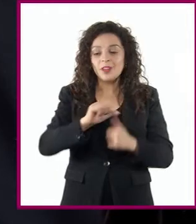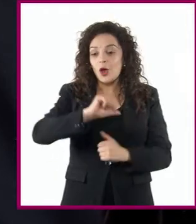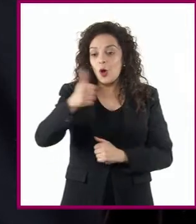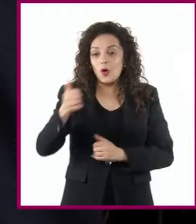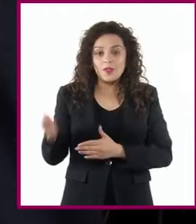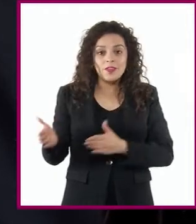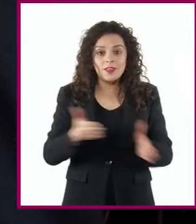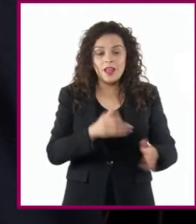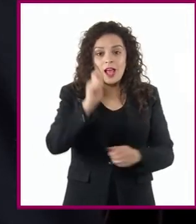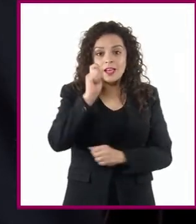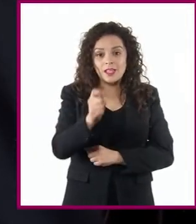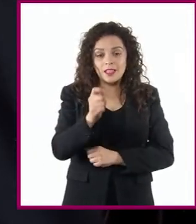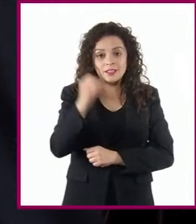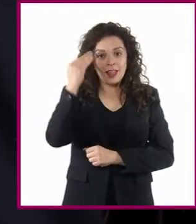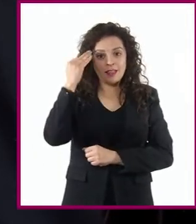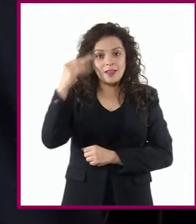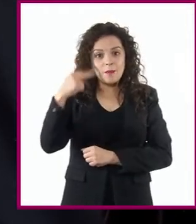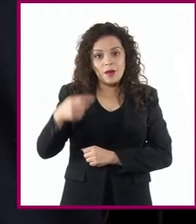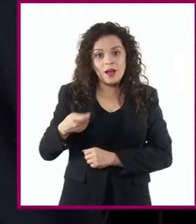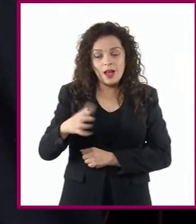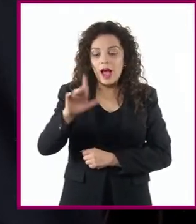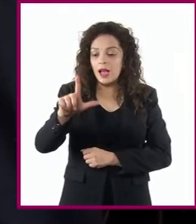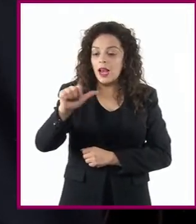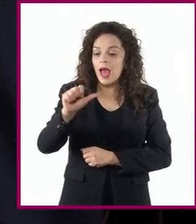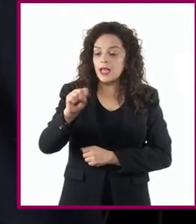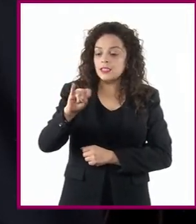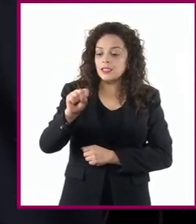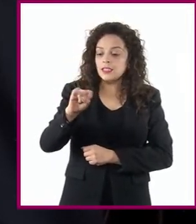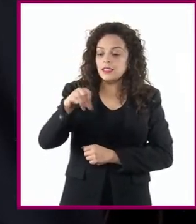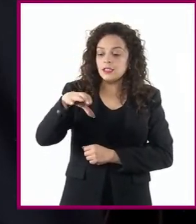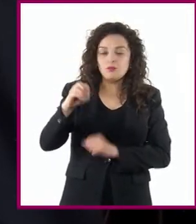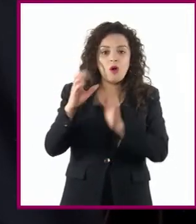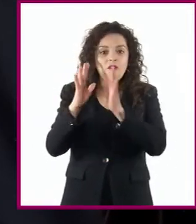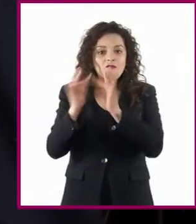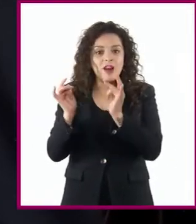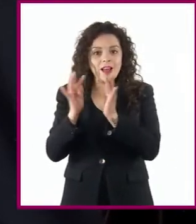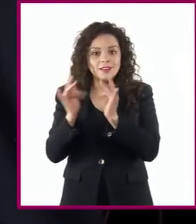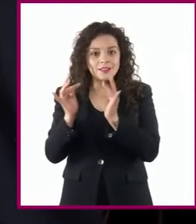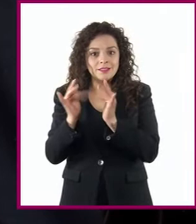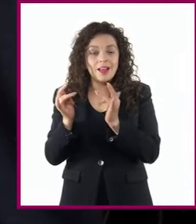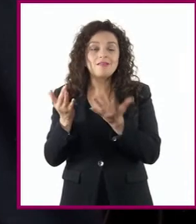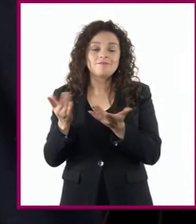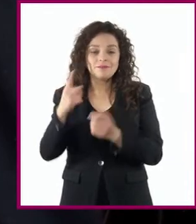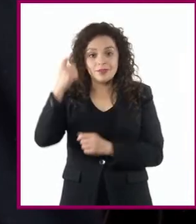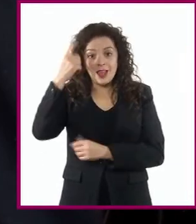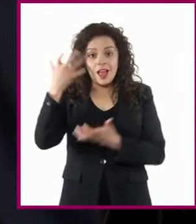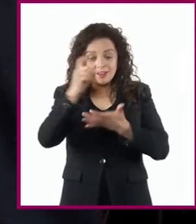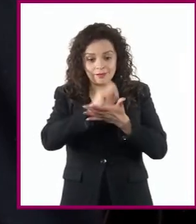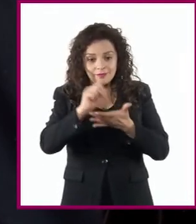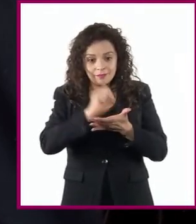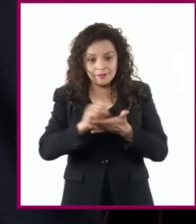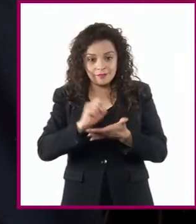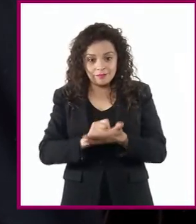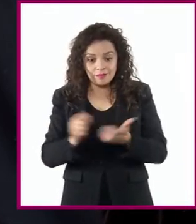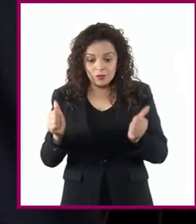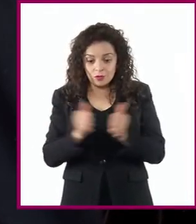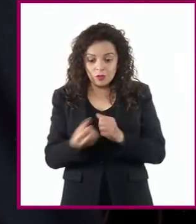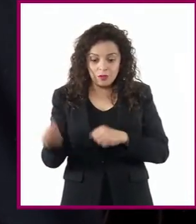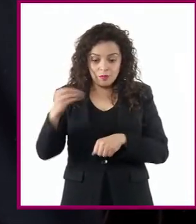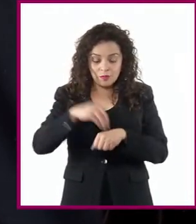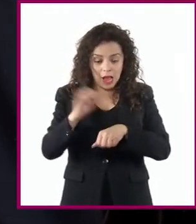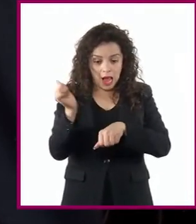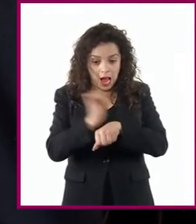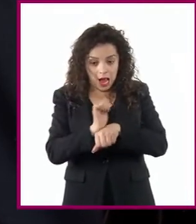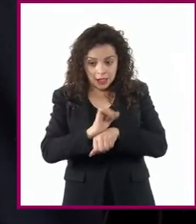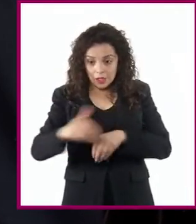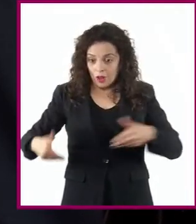pertenecen al periodo conocido como el clasicismo francés, las componía el autor al montar la obra con los actores